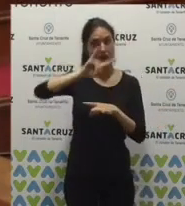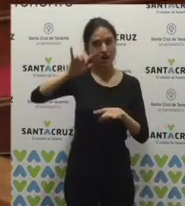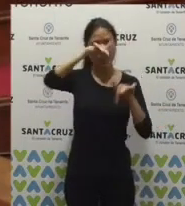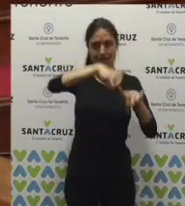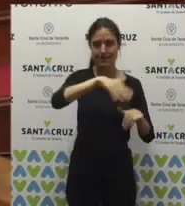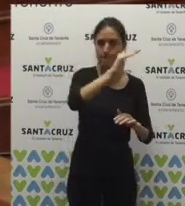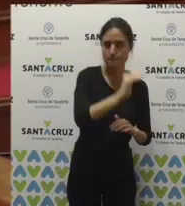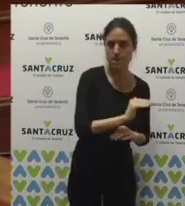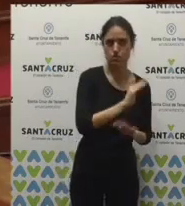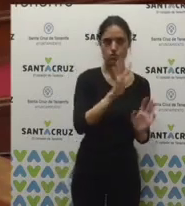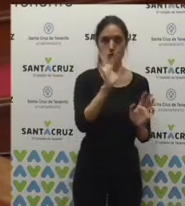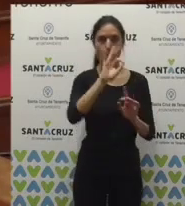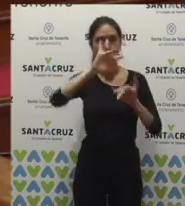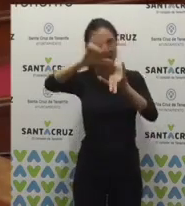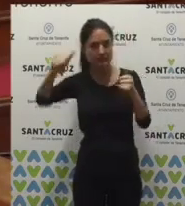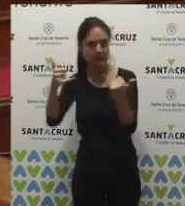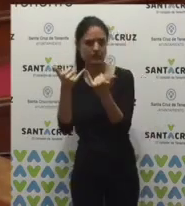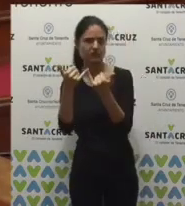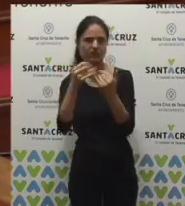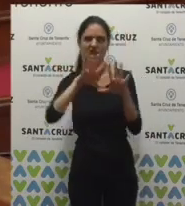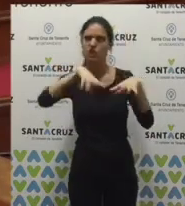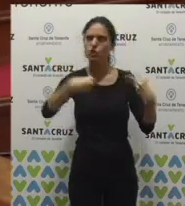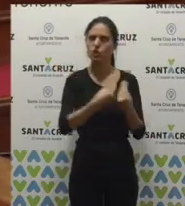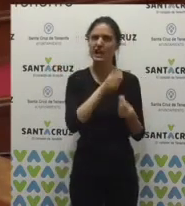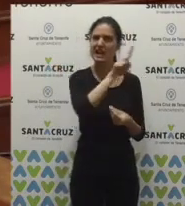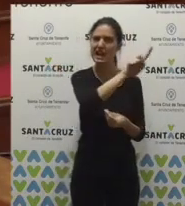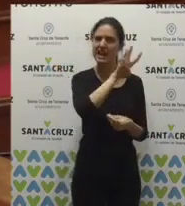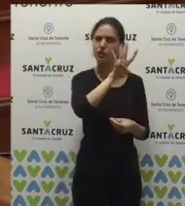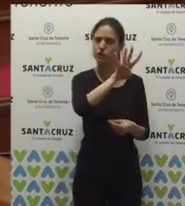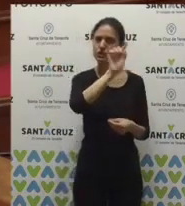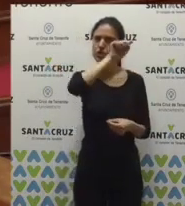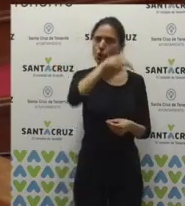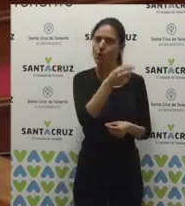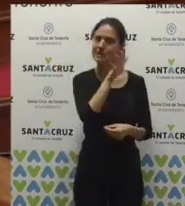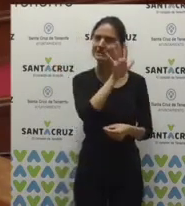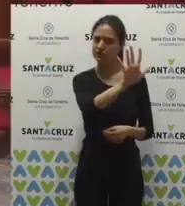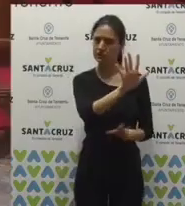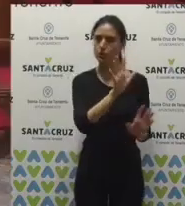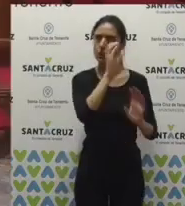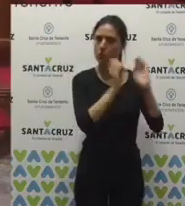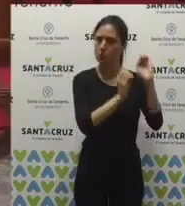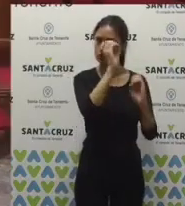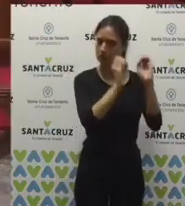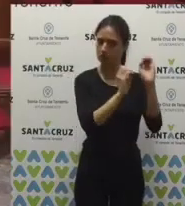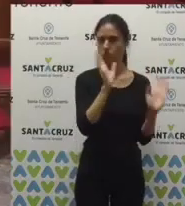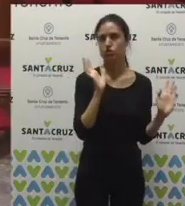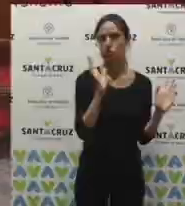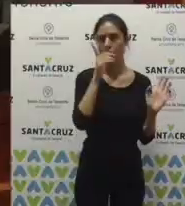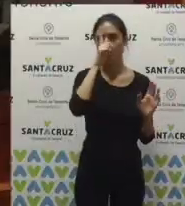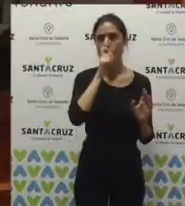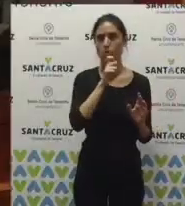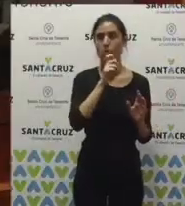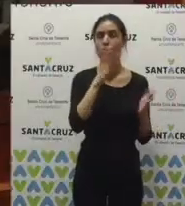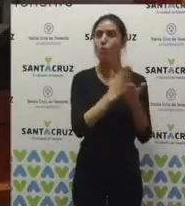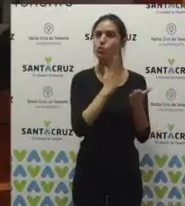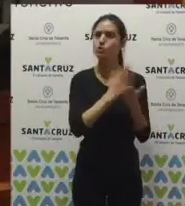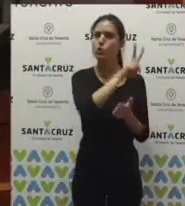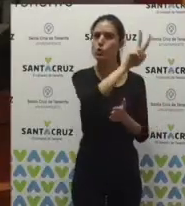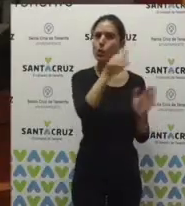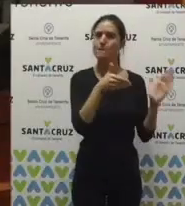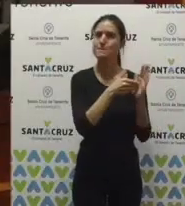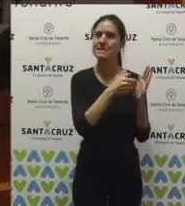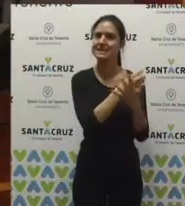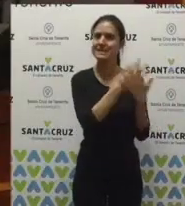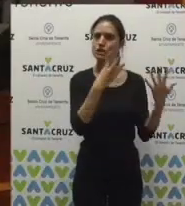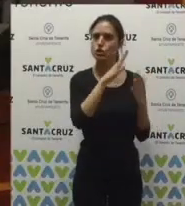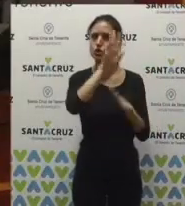tenerife con el 14,5 por ciento del tasa en el curso 2018 y 19 y